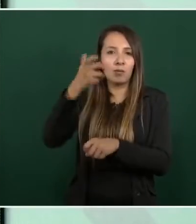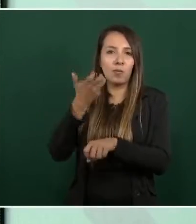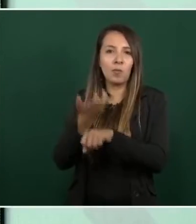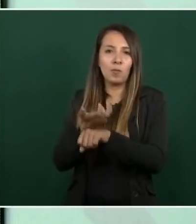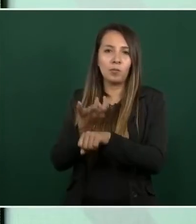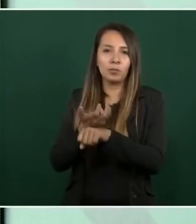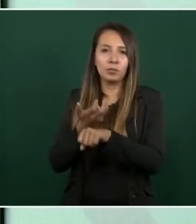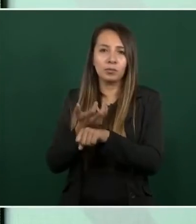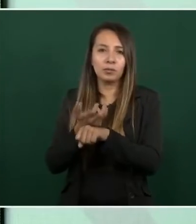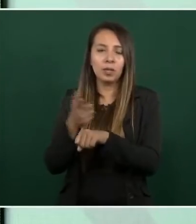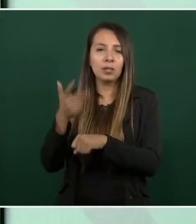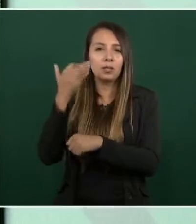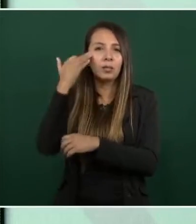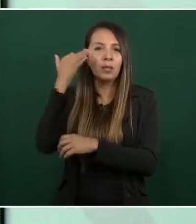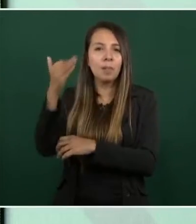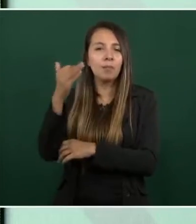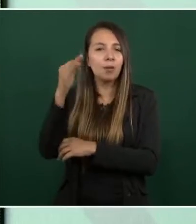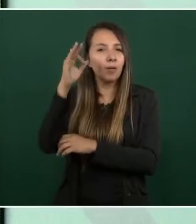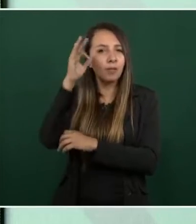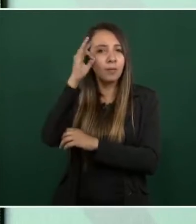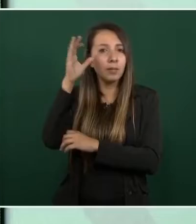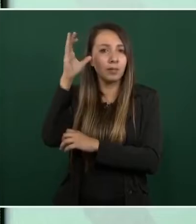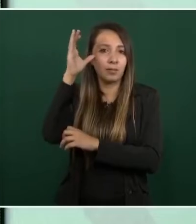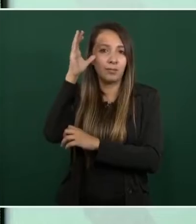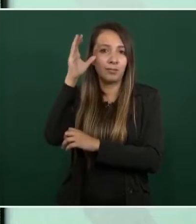durante el gobierno de Calderón,